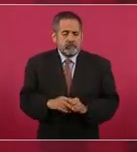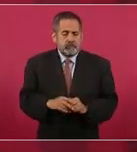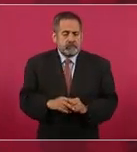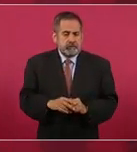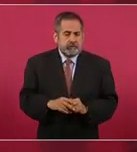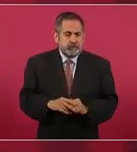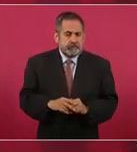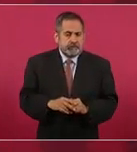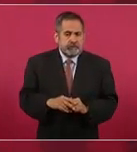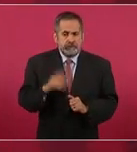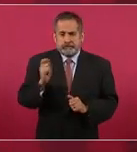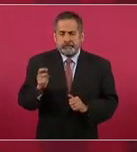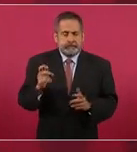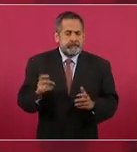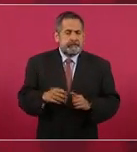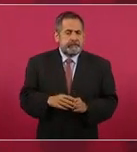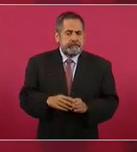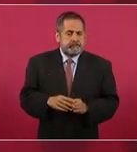no